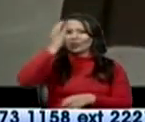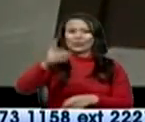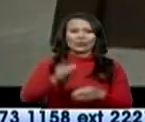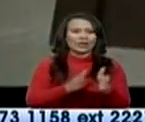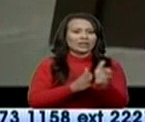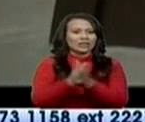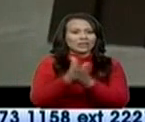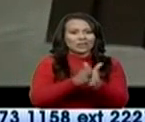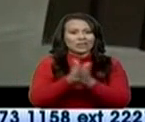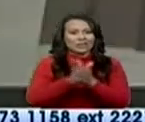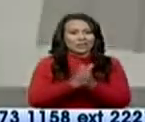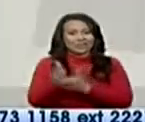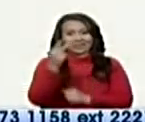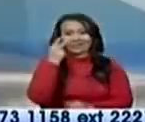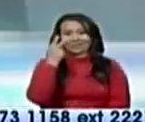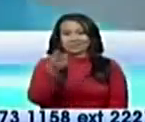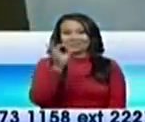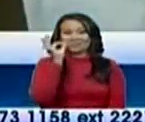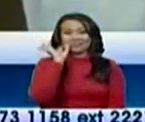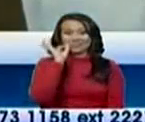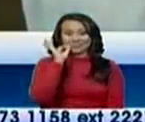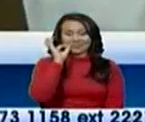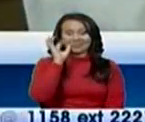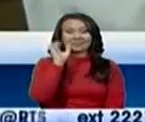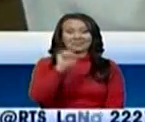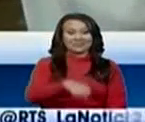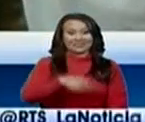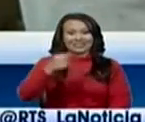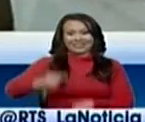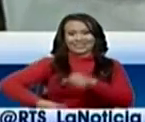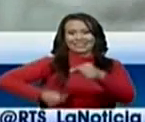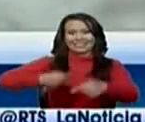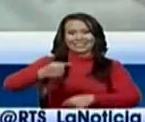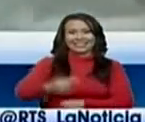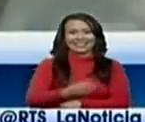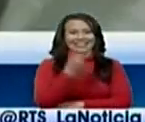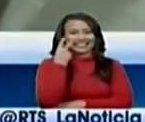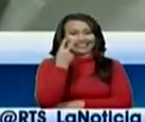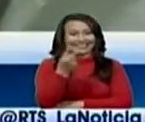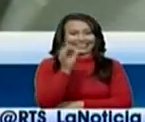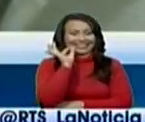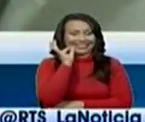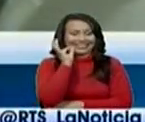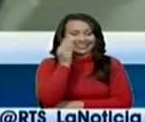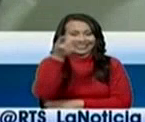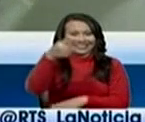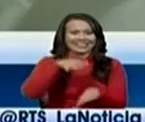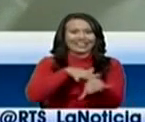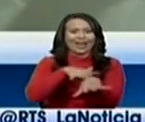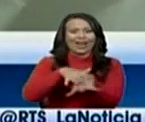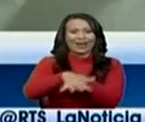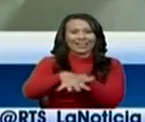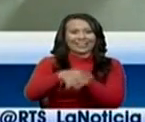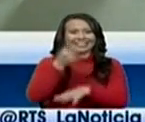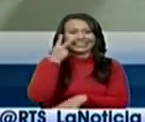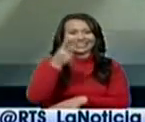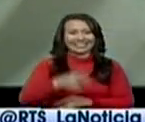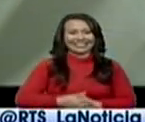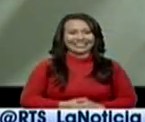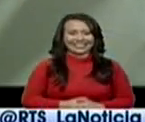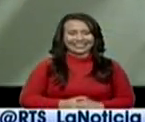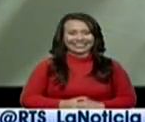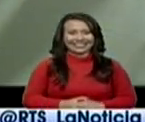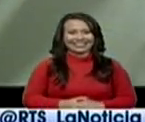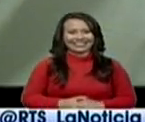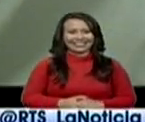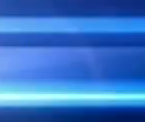chocolate, con ese único sabor que se disfruta de generación en generación. Desde Los Ríos, informó Odette Camacho.